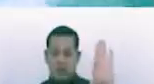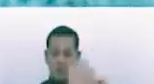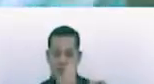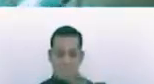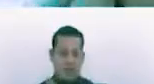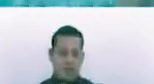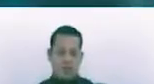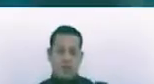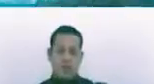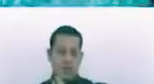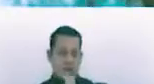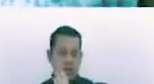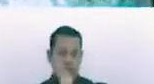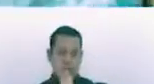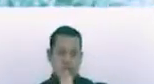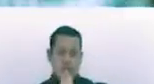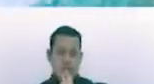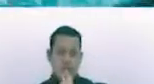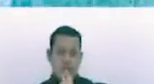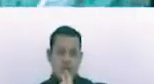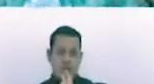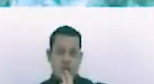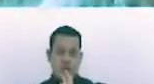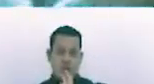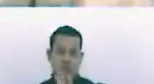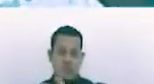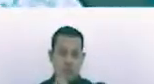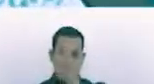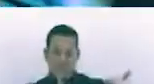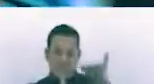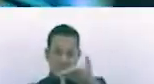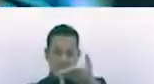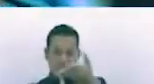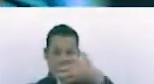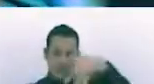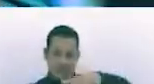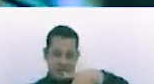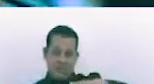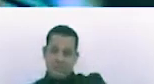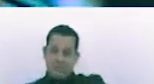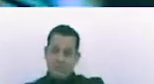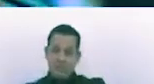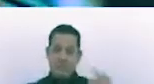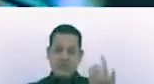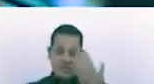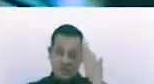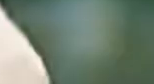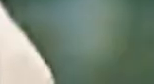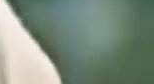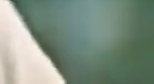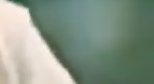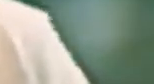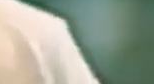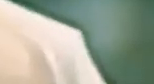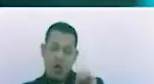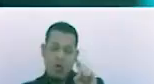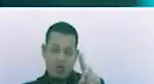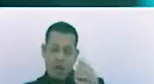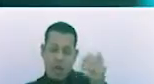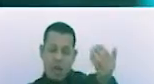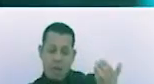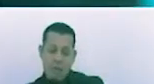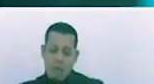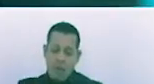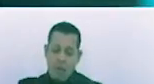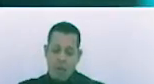Salvador cuando le negaron a los salvadoreños asistir a las urnas. Pero al final, ¿saben qué es lo único que quieren? Seguir